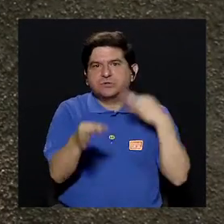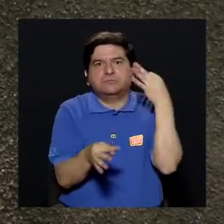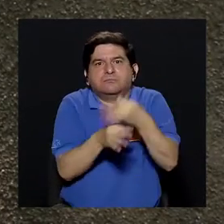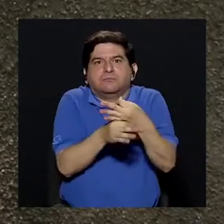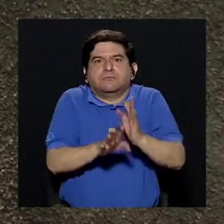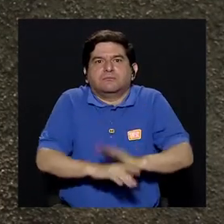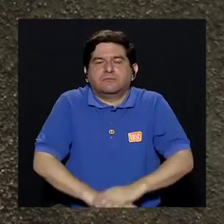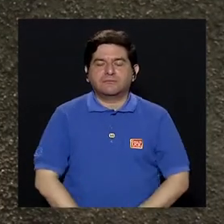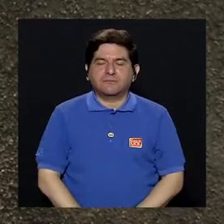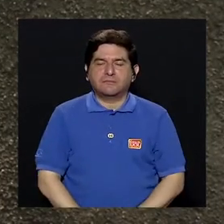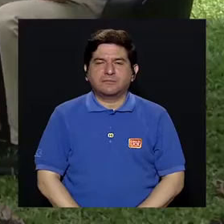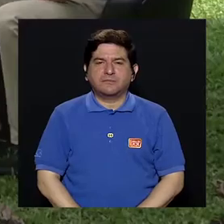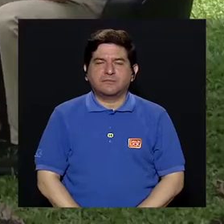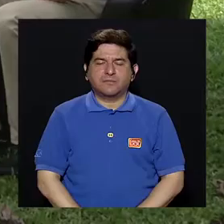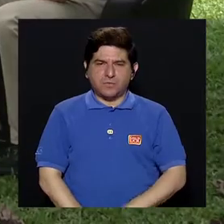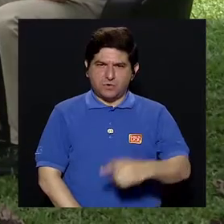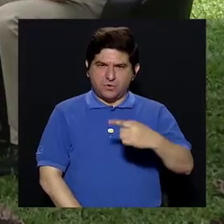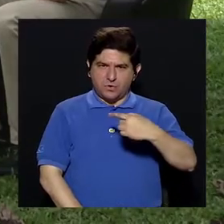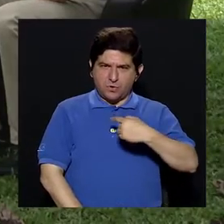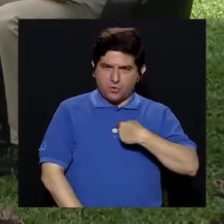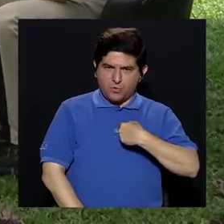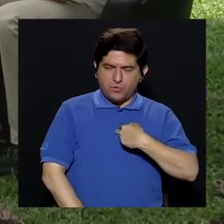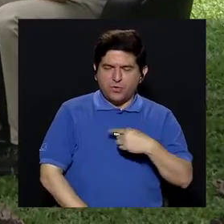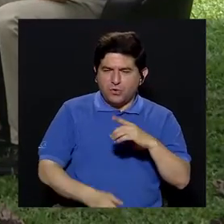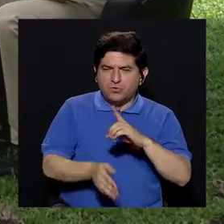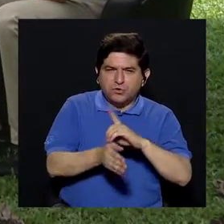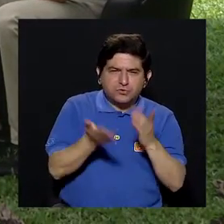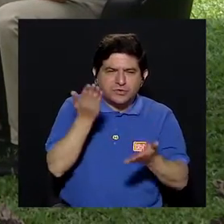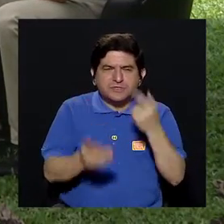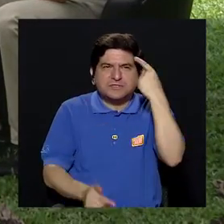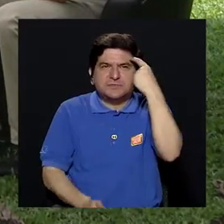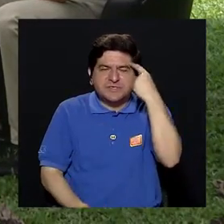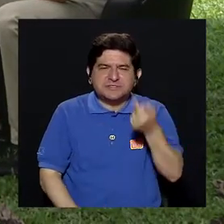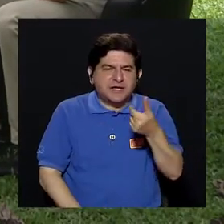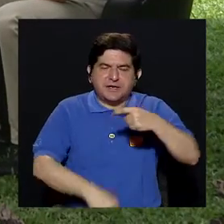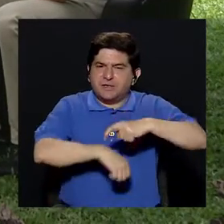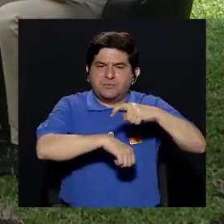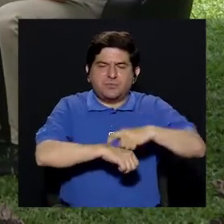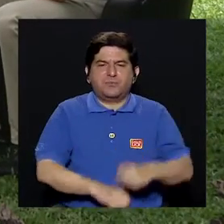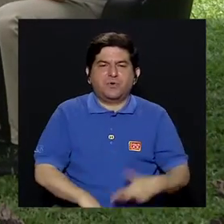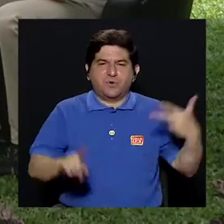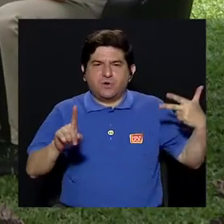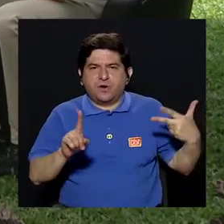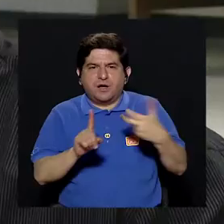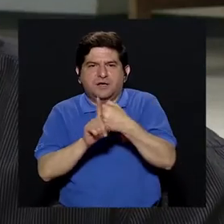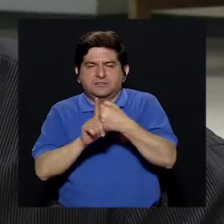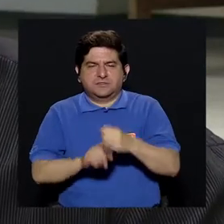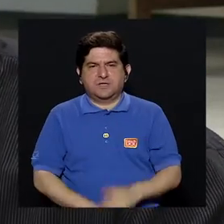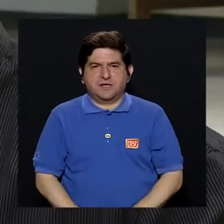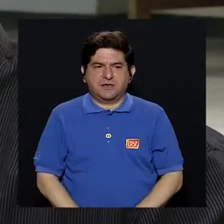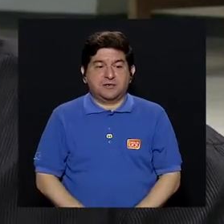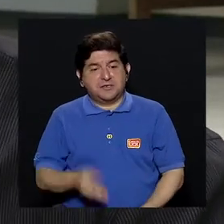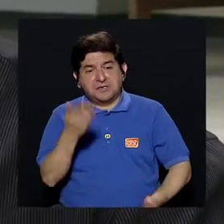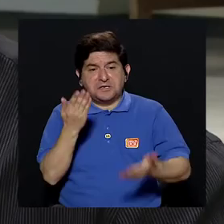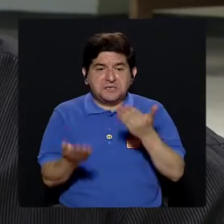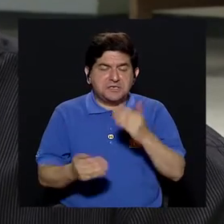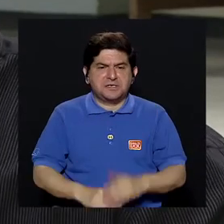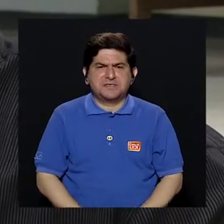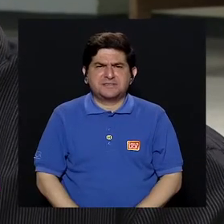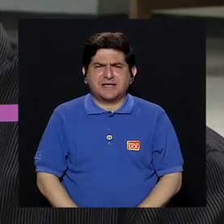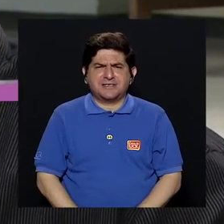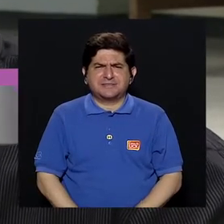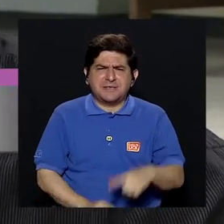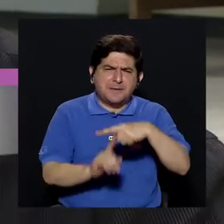situación. Claro, doctor, y uno puede imaginarse a corto plazo que un accidente, pues, de mediano o